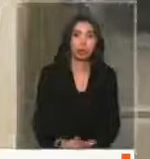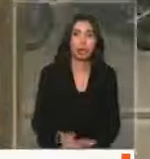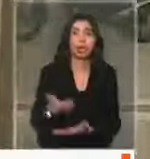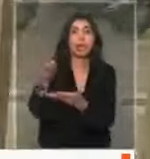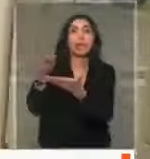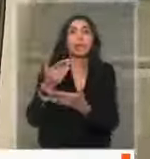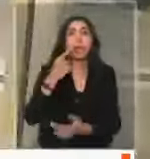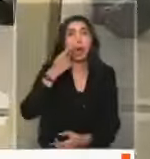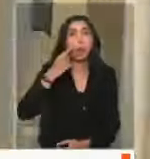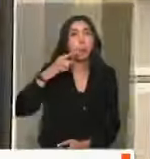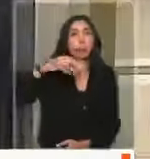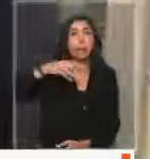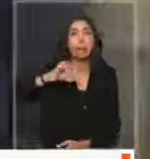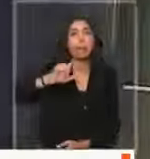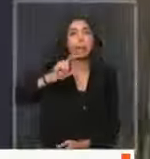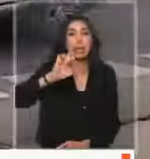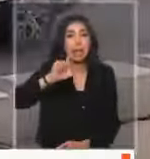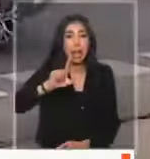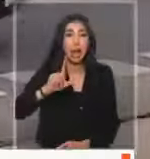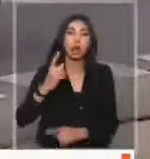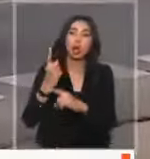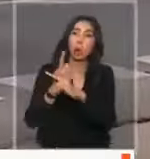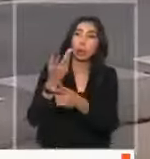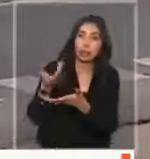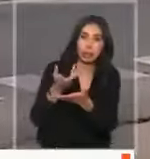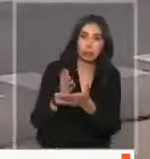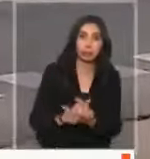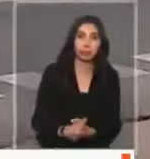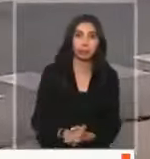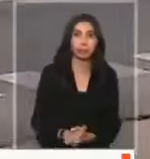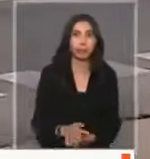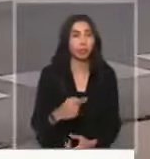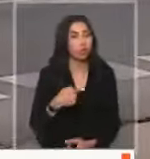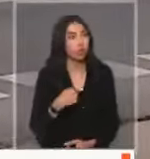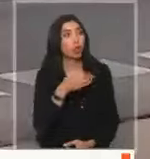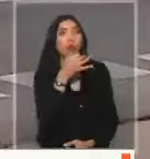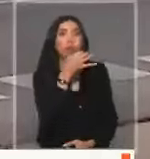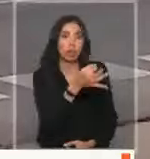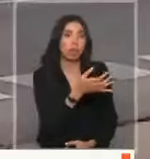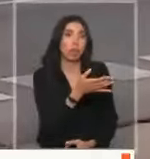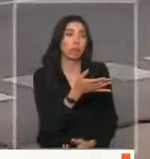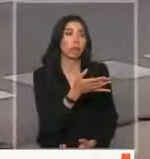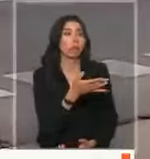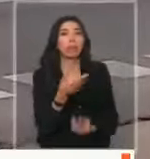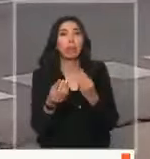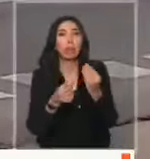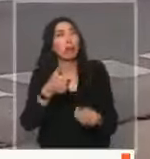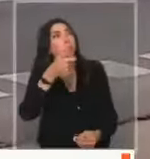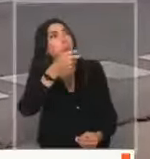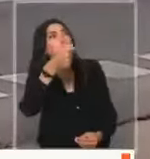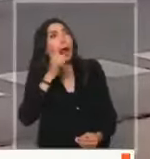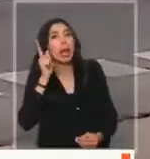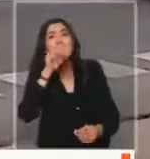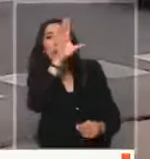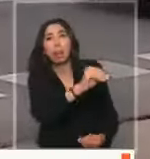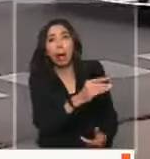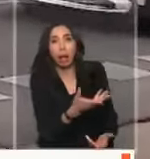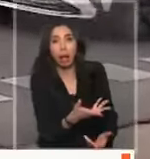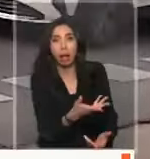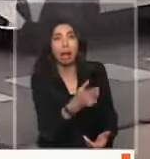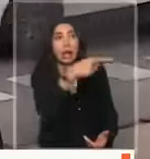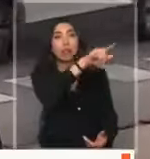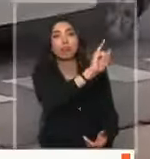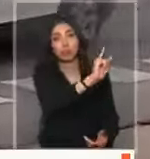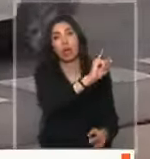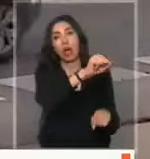sus oficinas sobre lo ocurrido. Le insistí el tema del inhibidor de señal y al final sí reconocen que